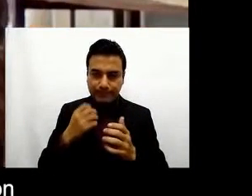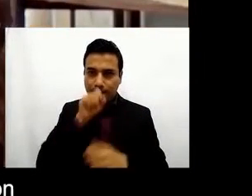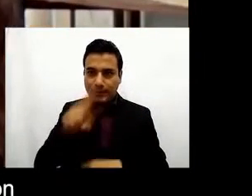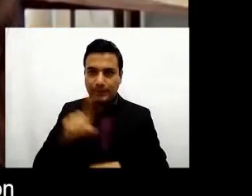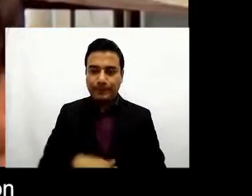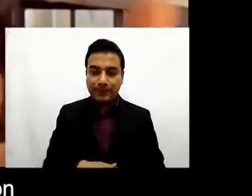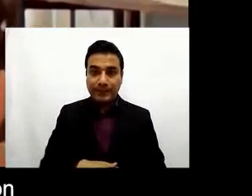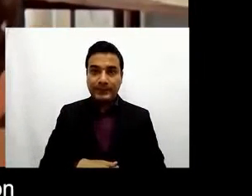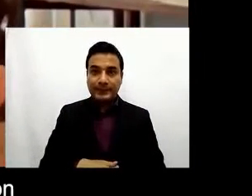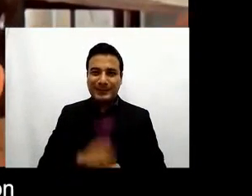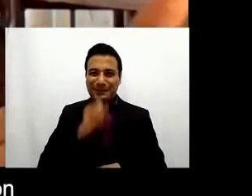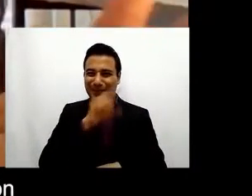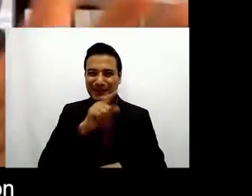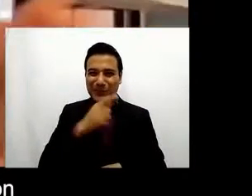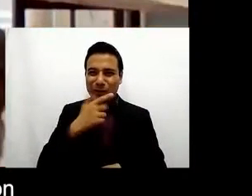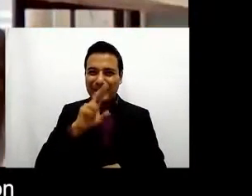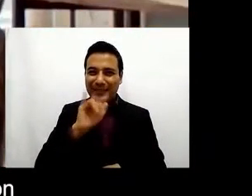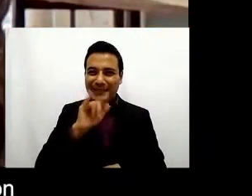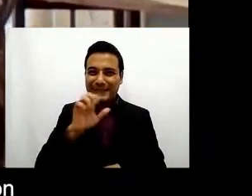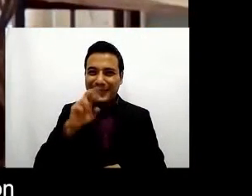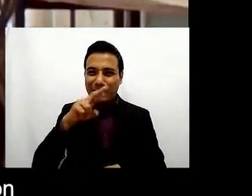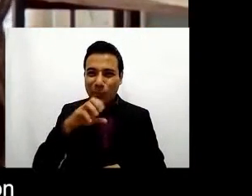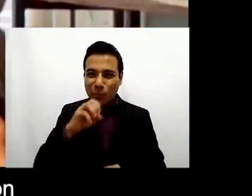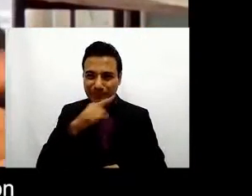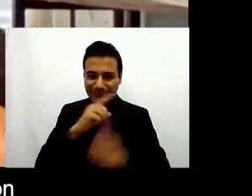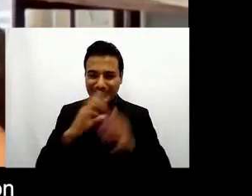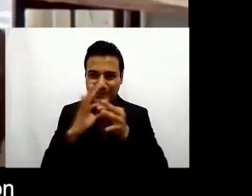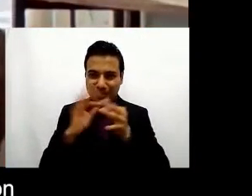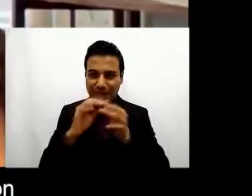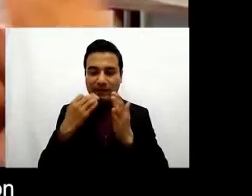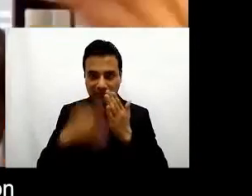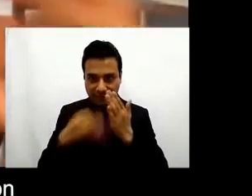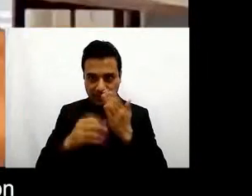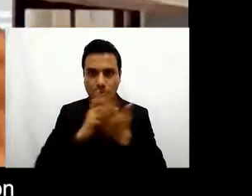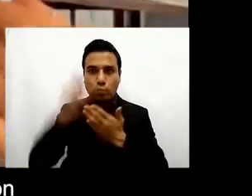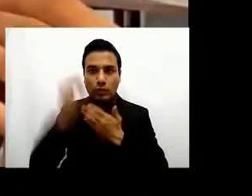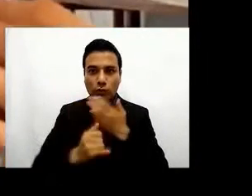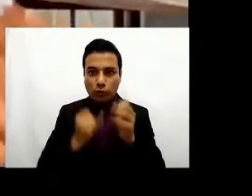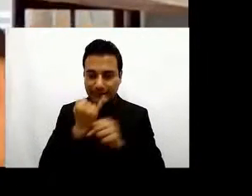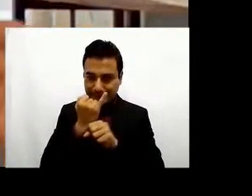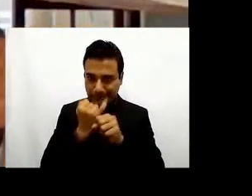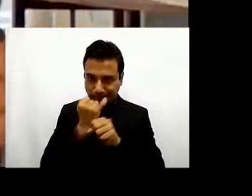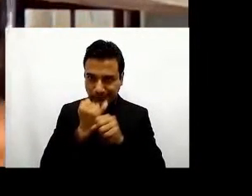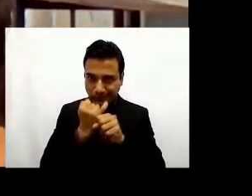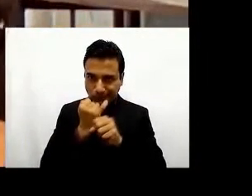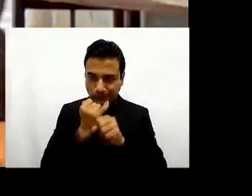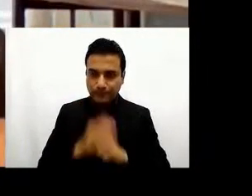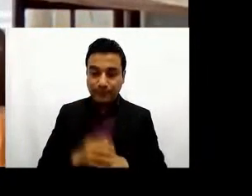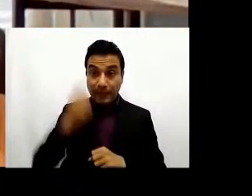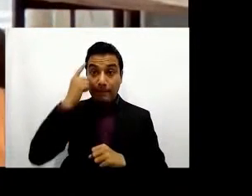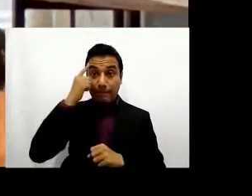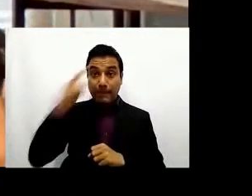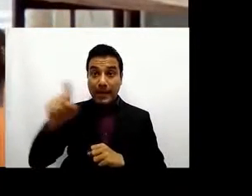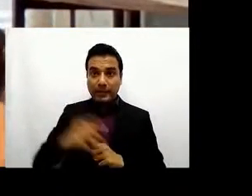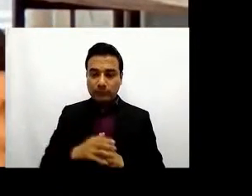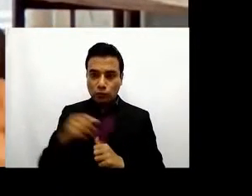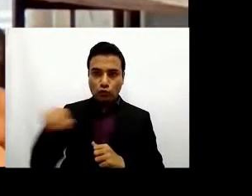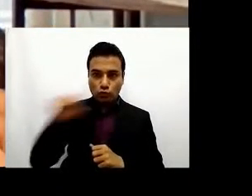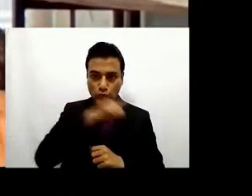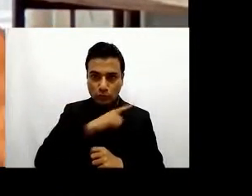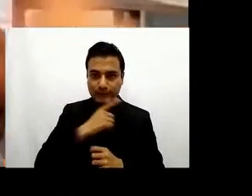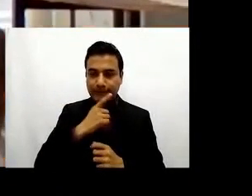la articulación de un proyecto investigativo que permita construir, articular y o comunicar